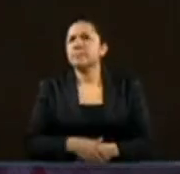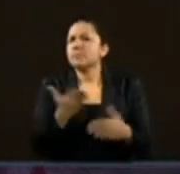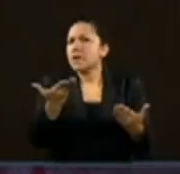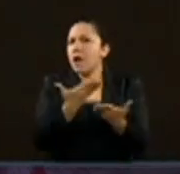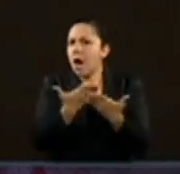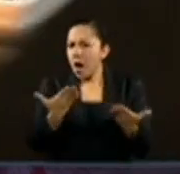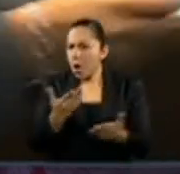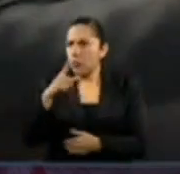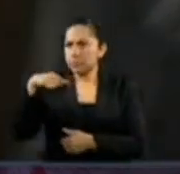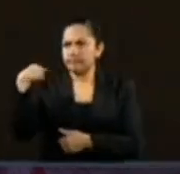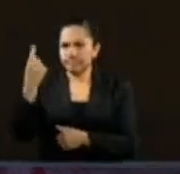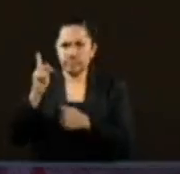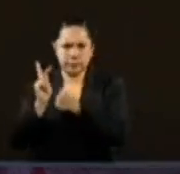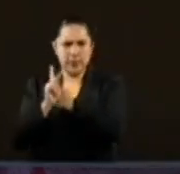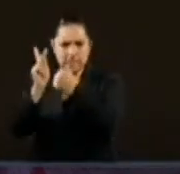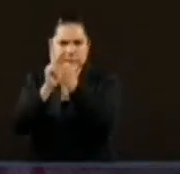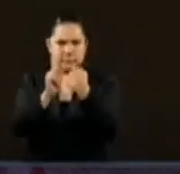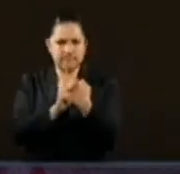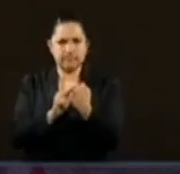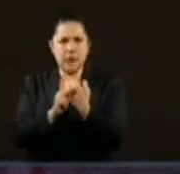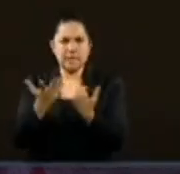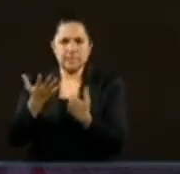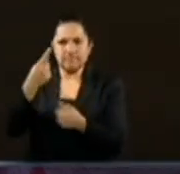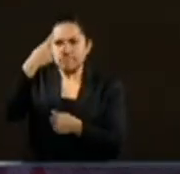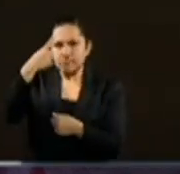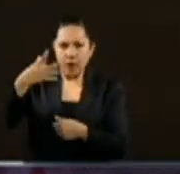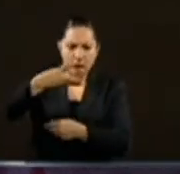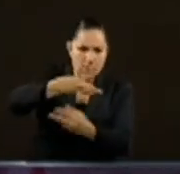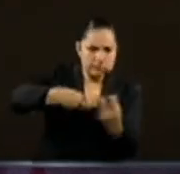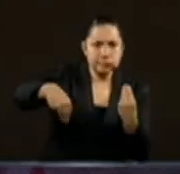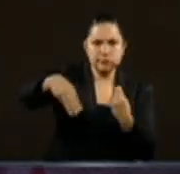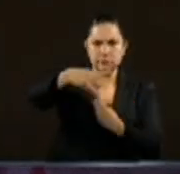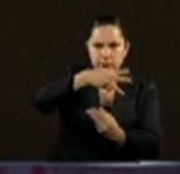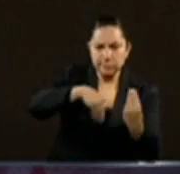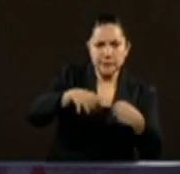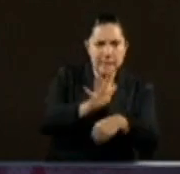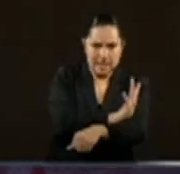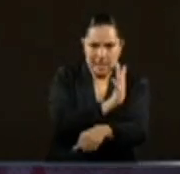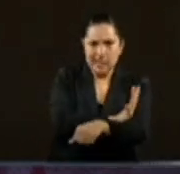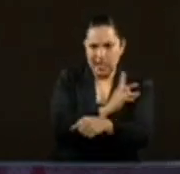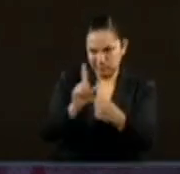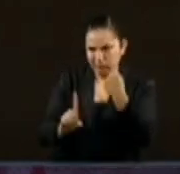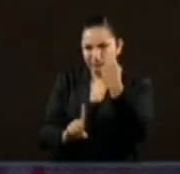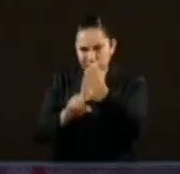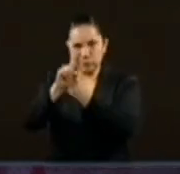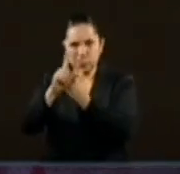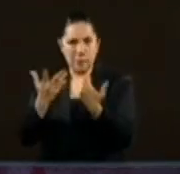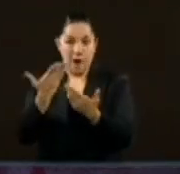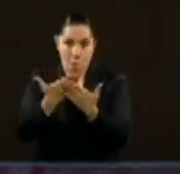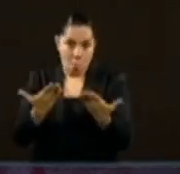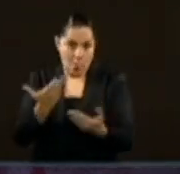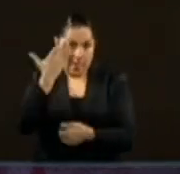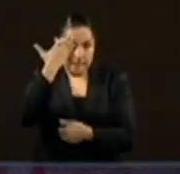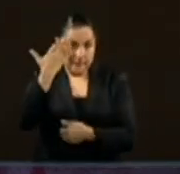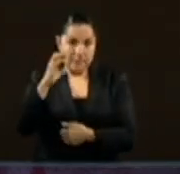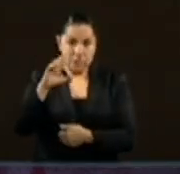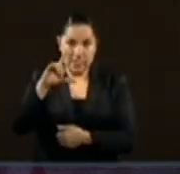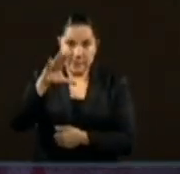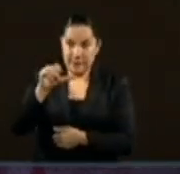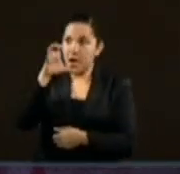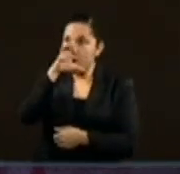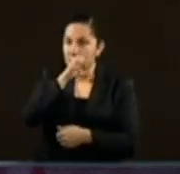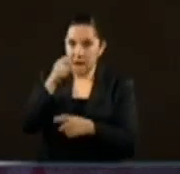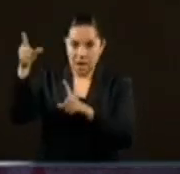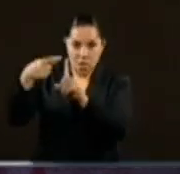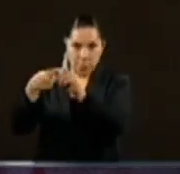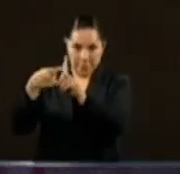problemas de sustentabilidad. En general, el mundo tiene una afectación grave por el cambio climático y nosotros tenemos